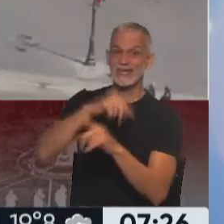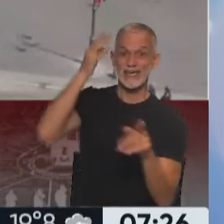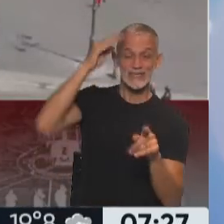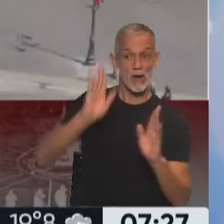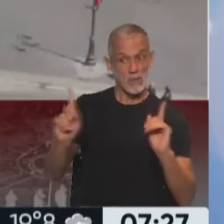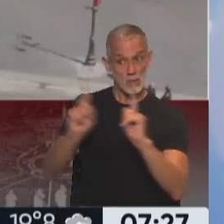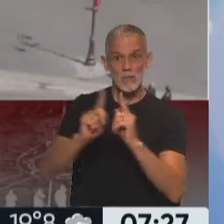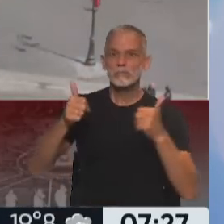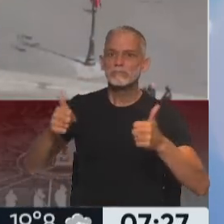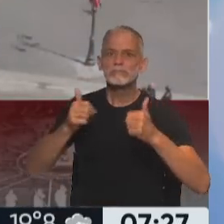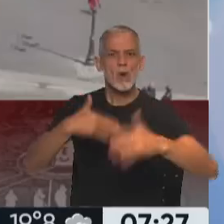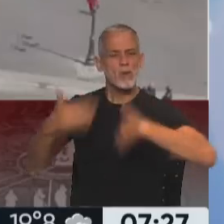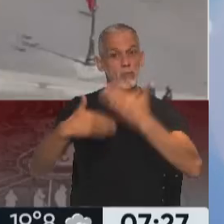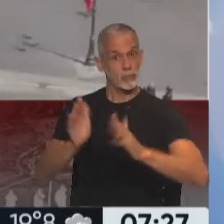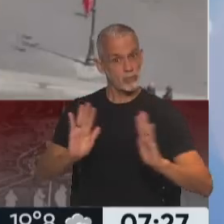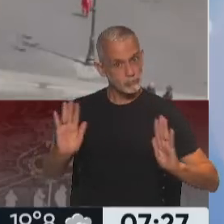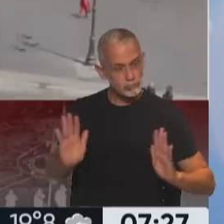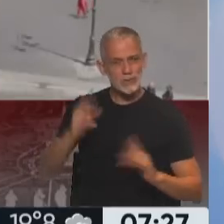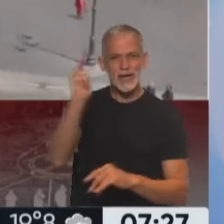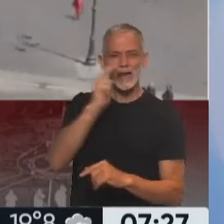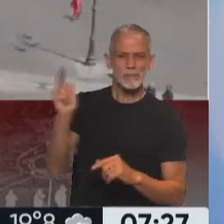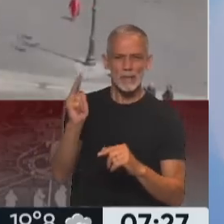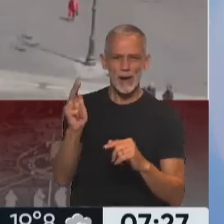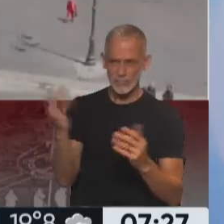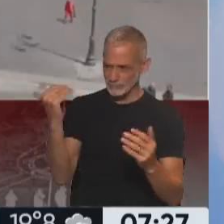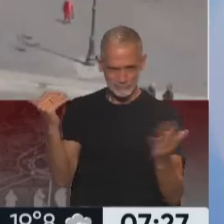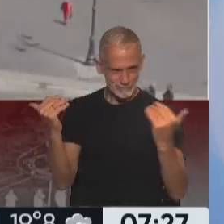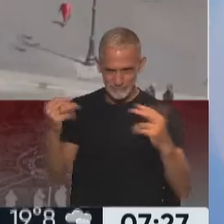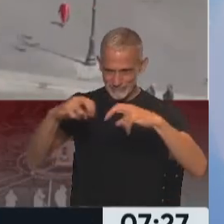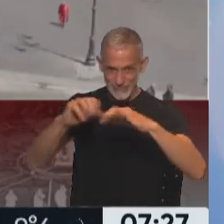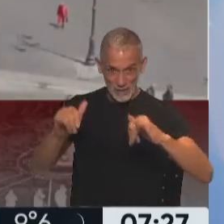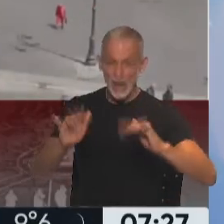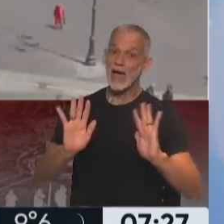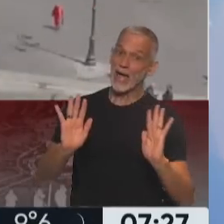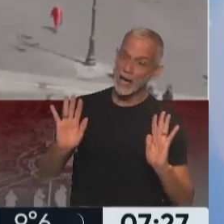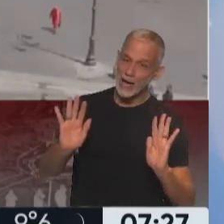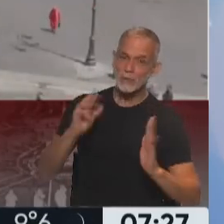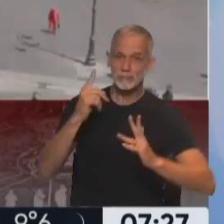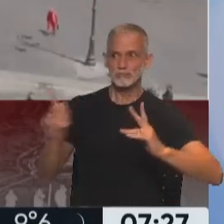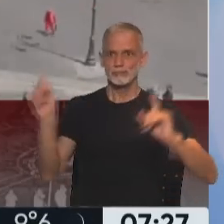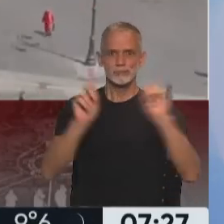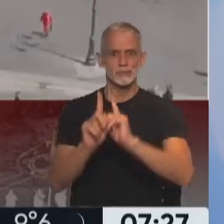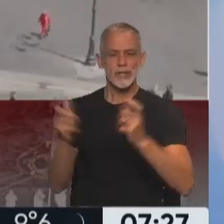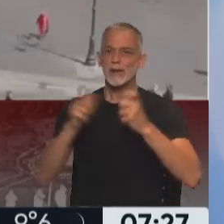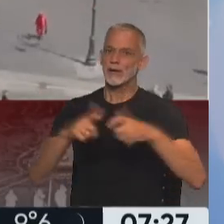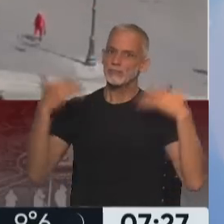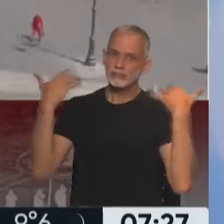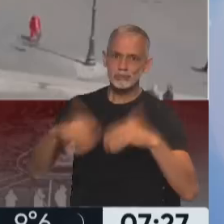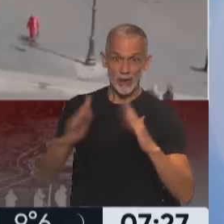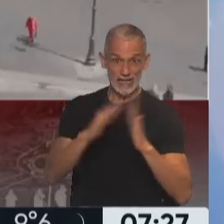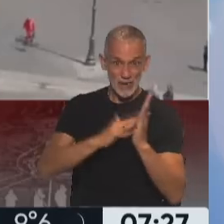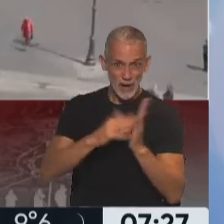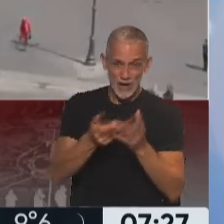del legado del Papa de negociar se está generando, al menos hasta ahora lo que sabemos es qué eso. reunión, ¿no? En un día como